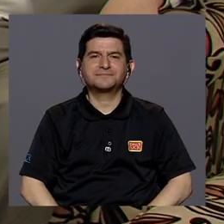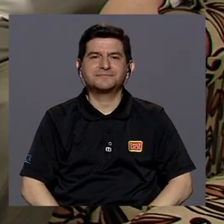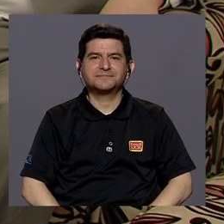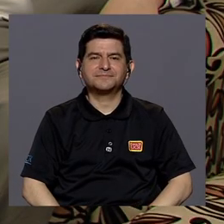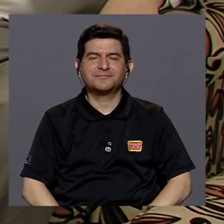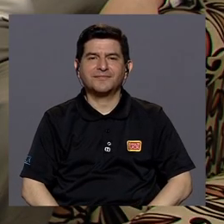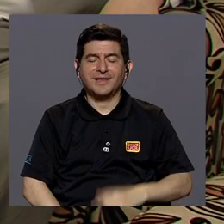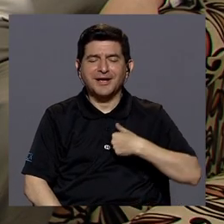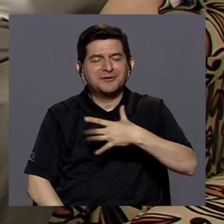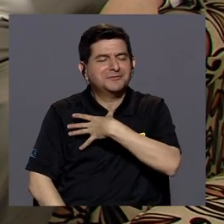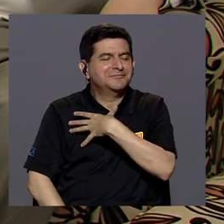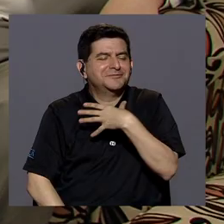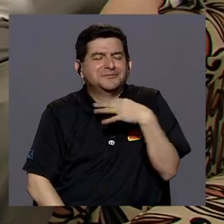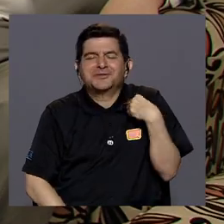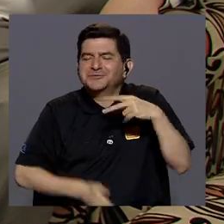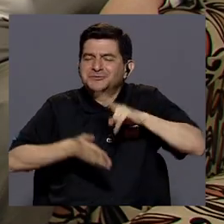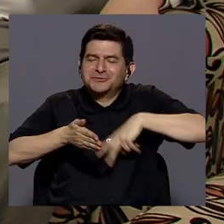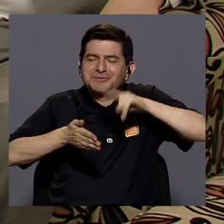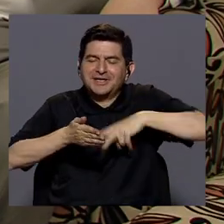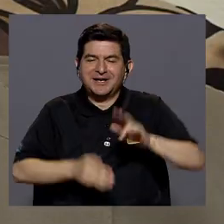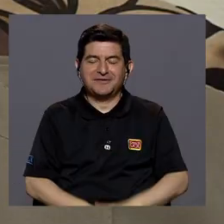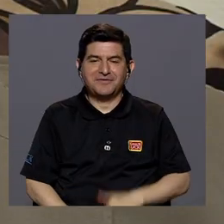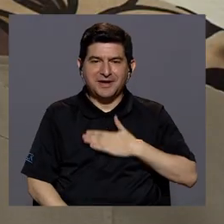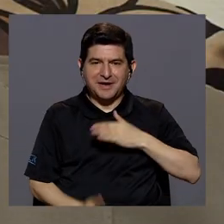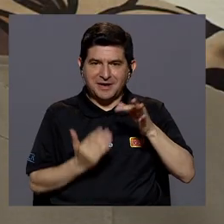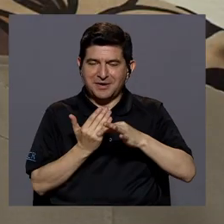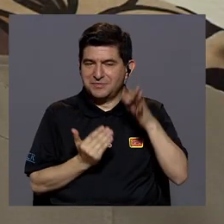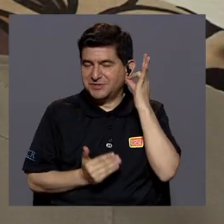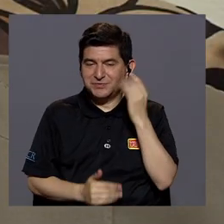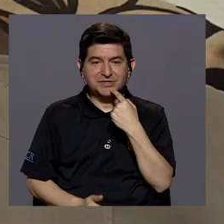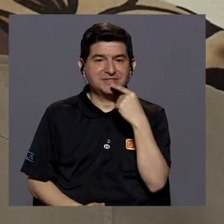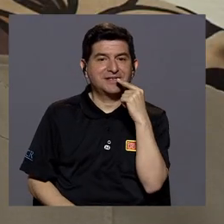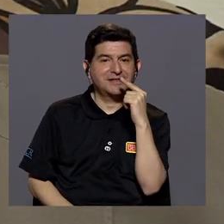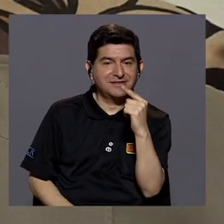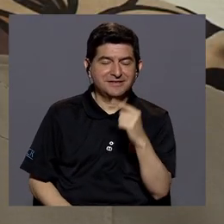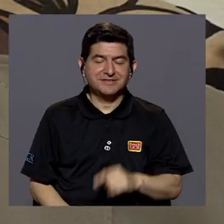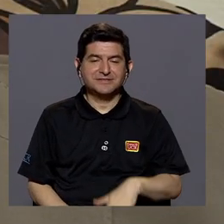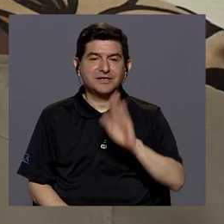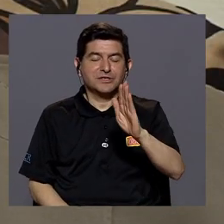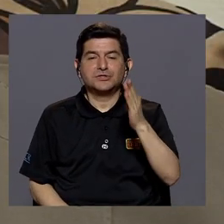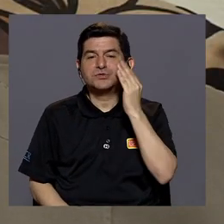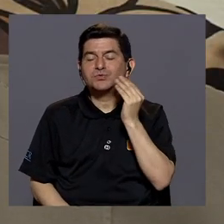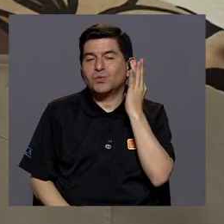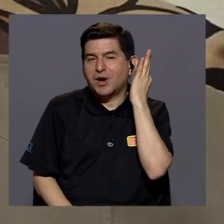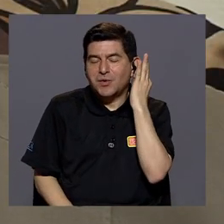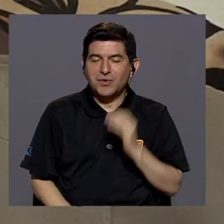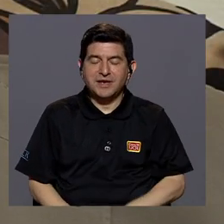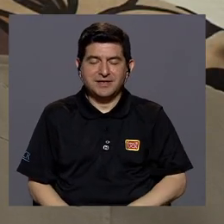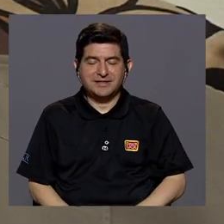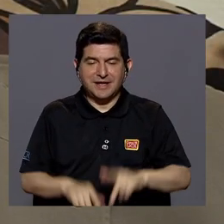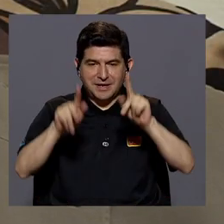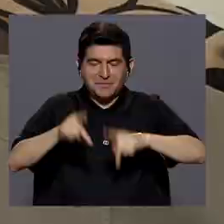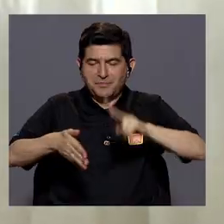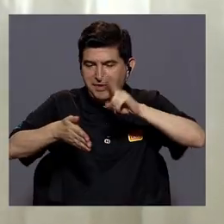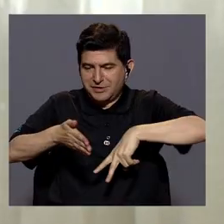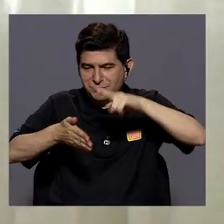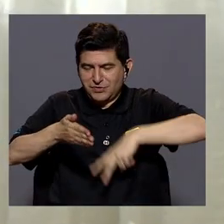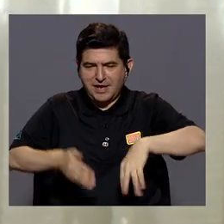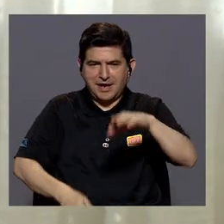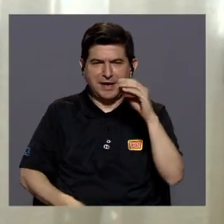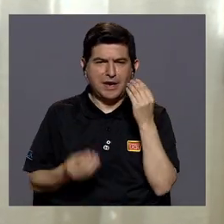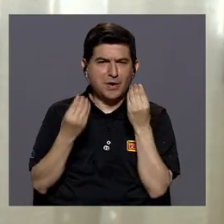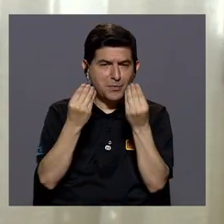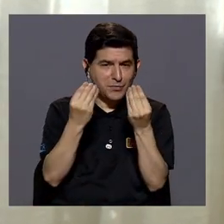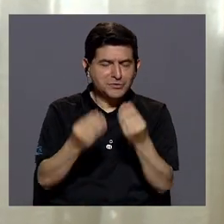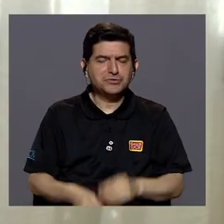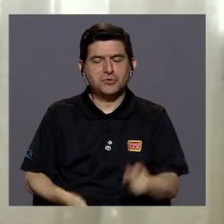Y me gustaba leer, me gustaba. Dice mi esposa que su abuelita siempre le dijo que quien lee bastante tiene buena ortografía.